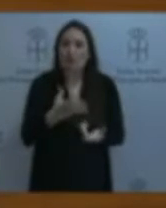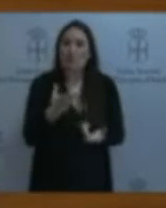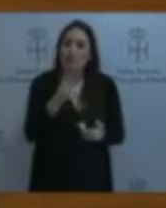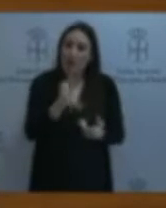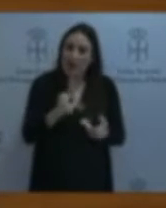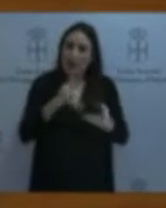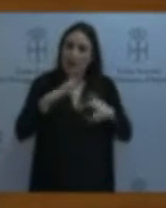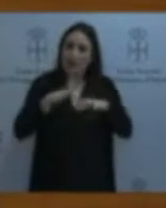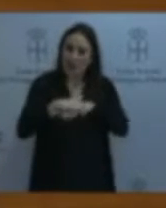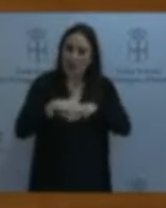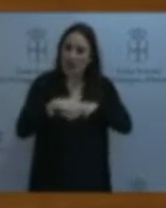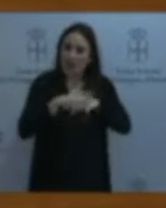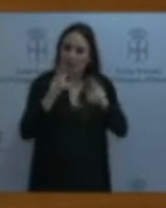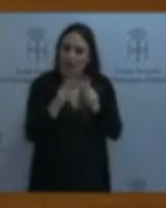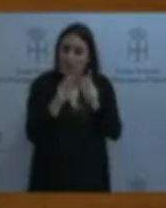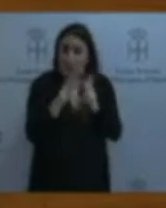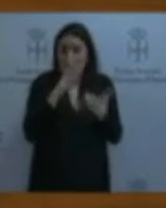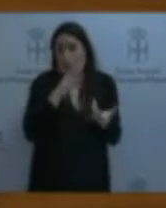sociales que se estaban desmantelando.